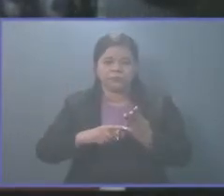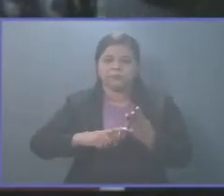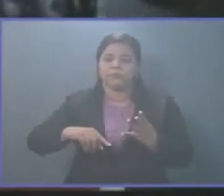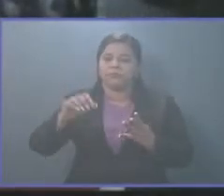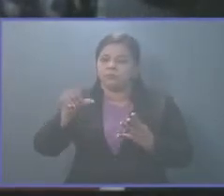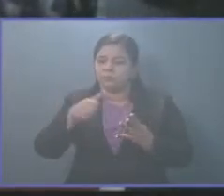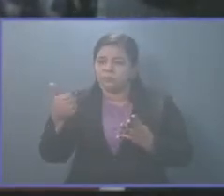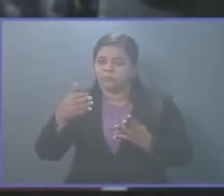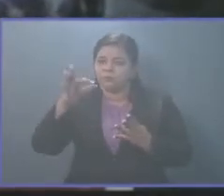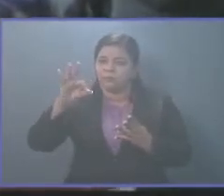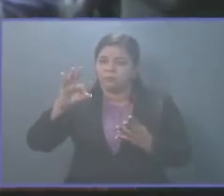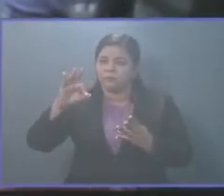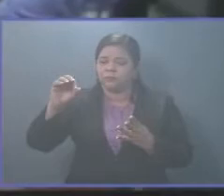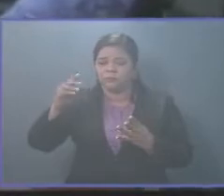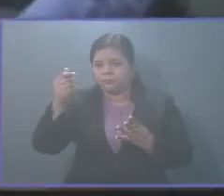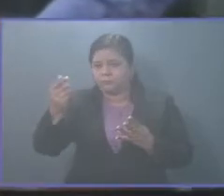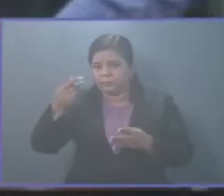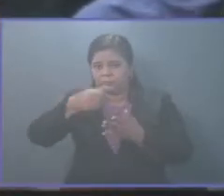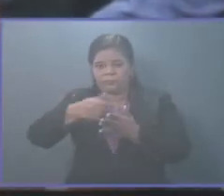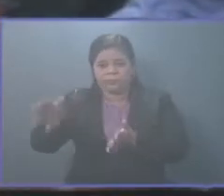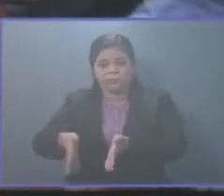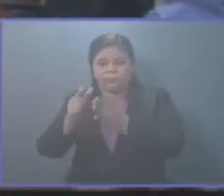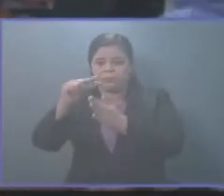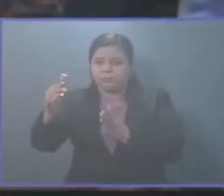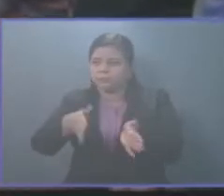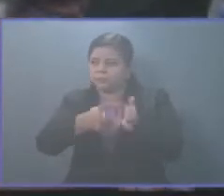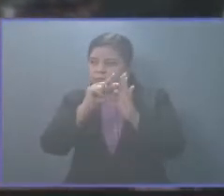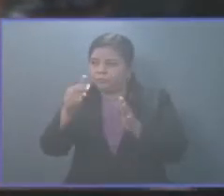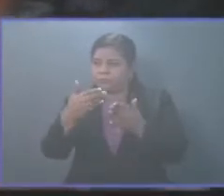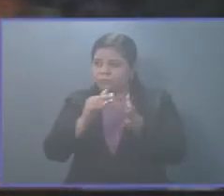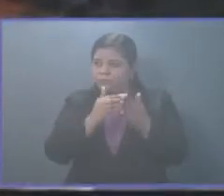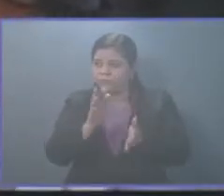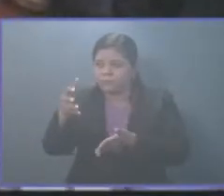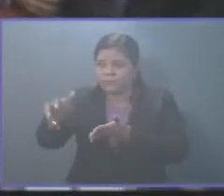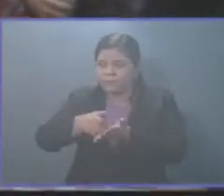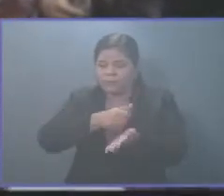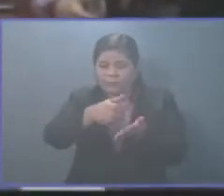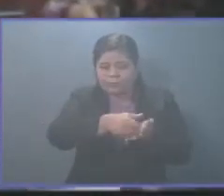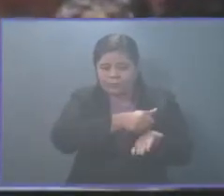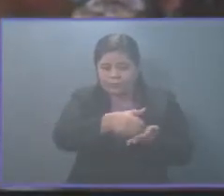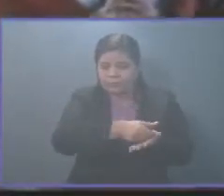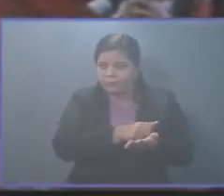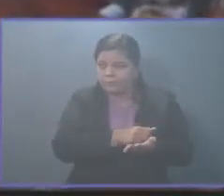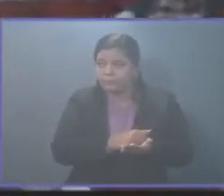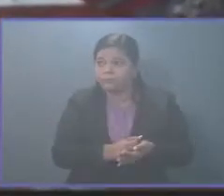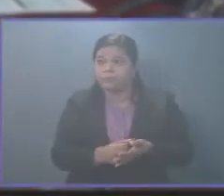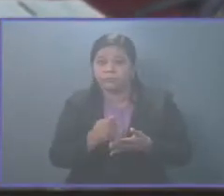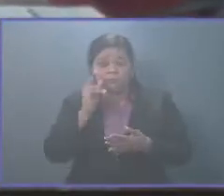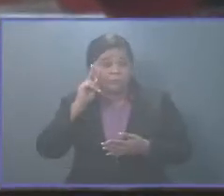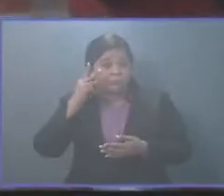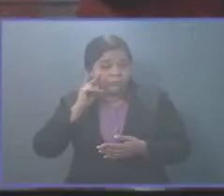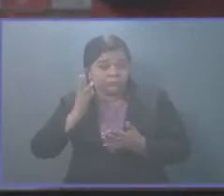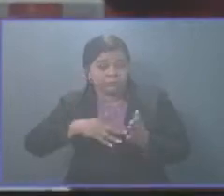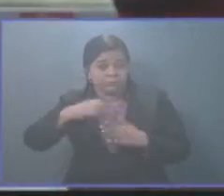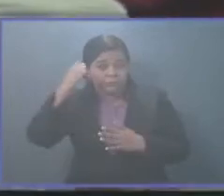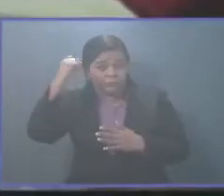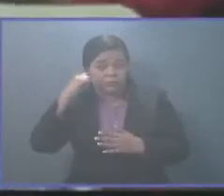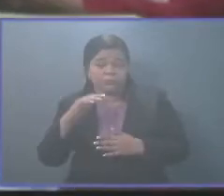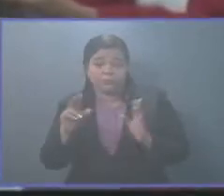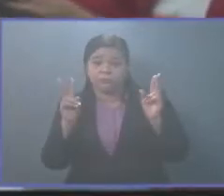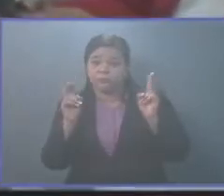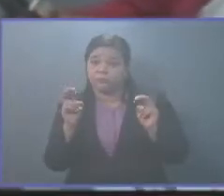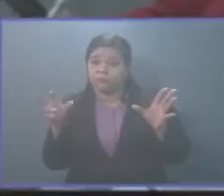disponibilidad proveniente de recortes de otras partidas de egresos. Es decir, es contundente el tema de